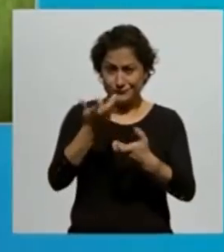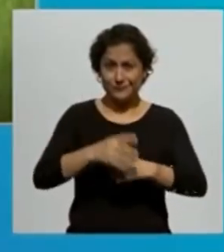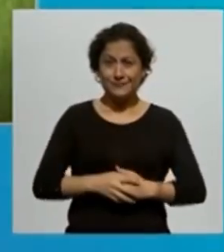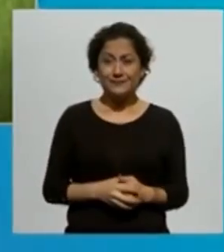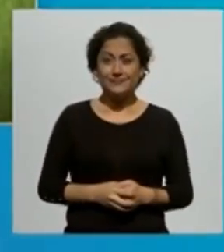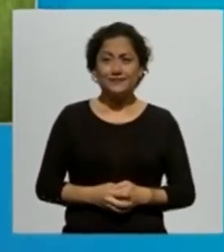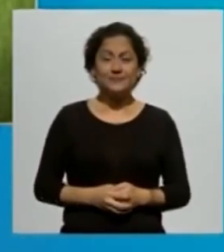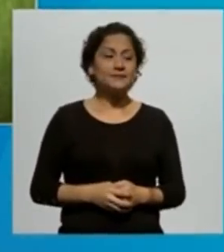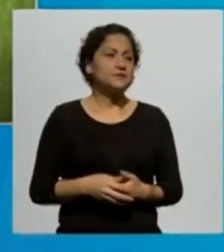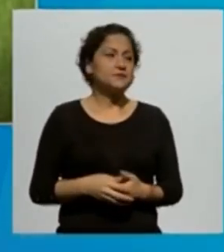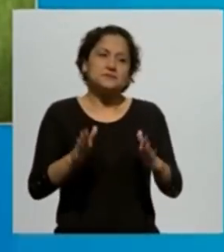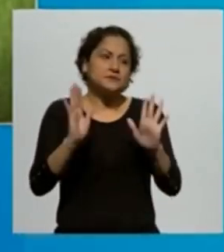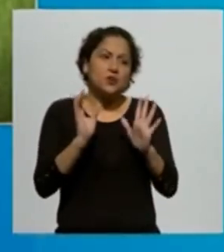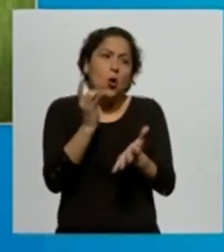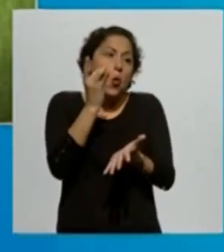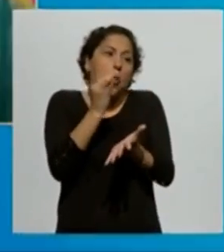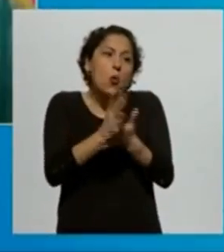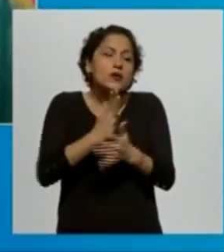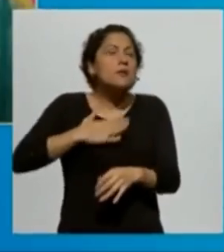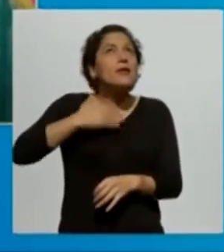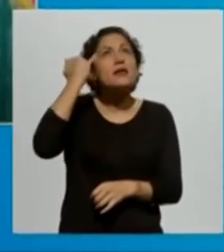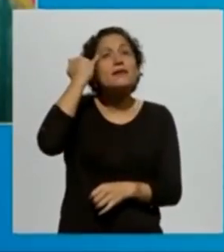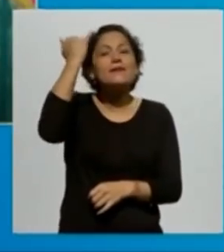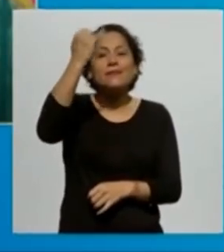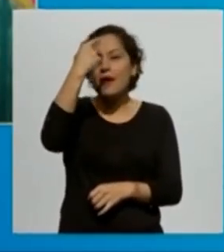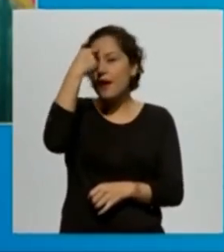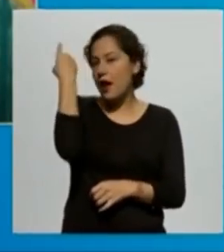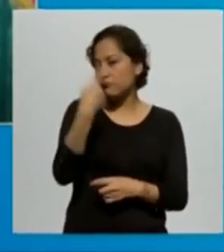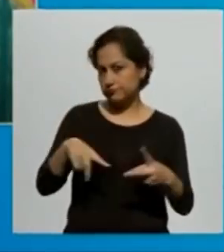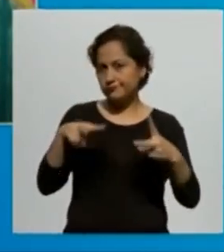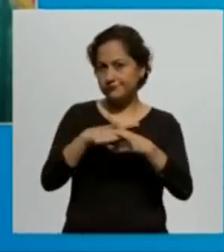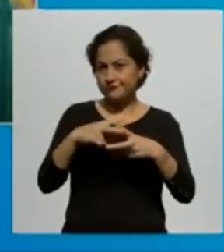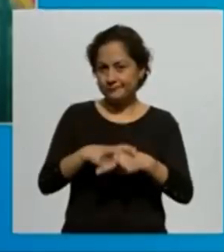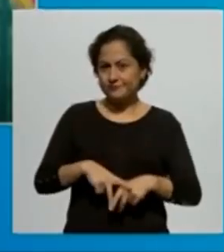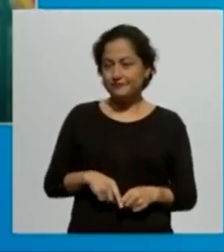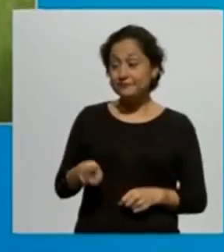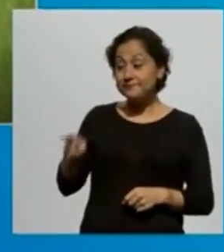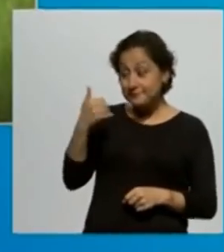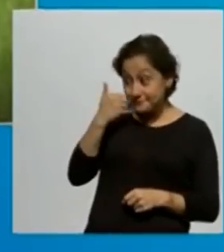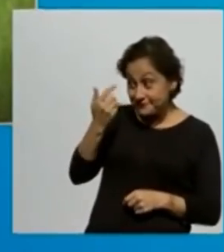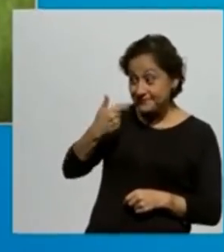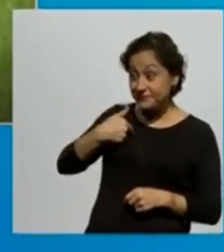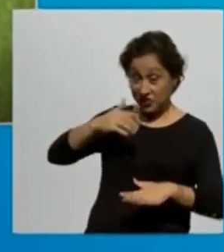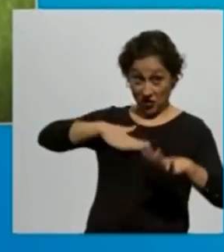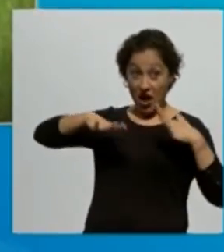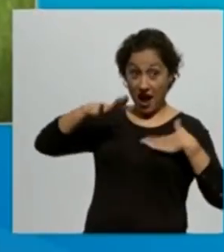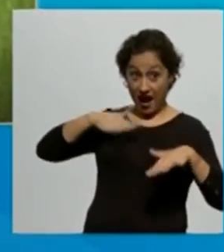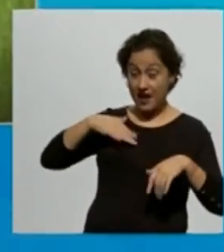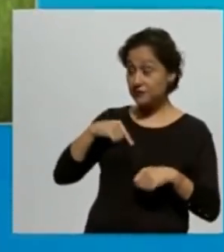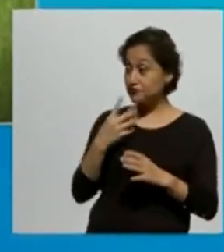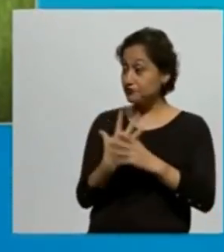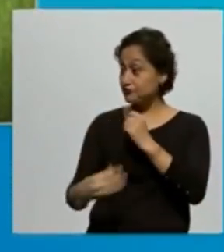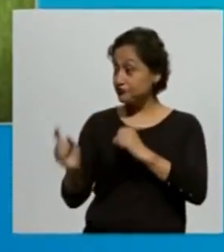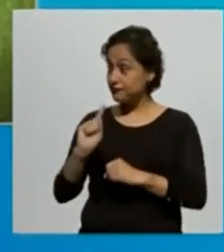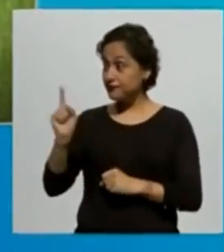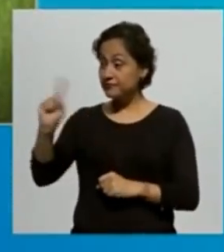¡Era una estrategia de combate! Para ver si me cansaba de perseguirte. Respeto que soy